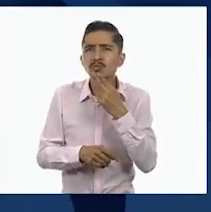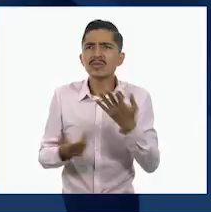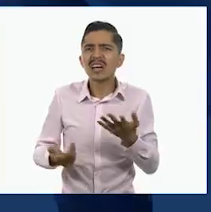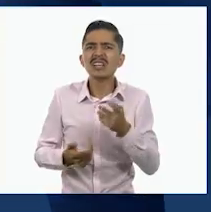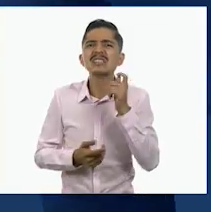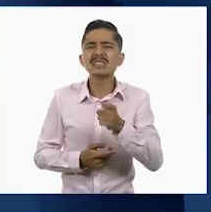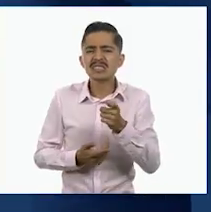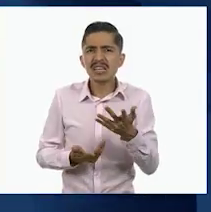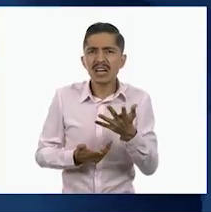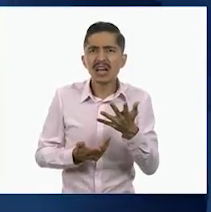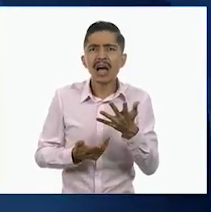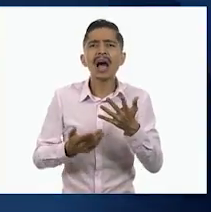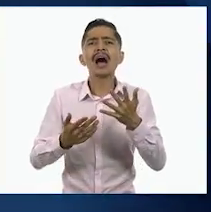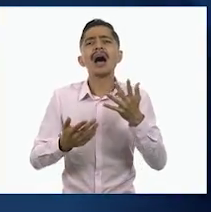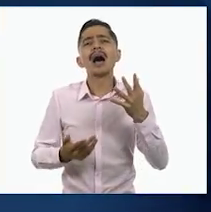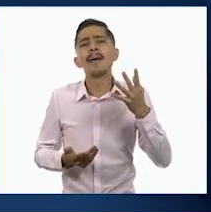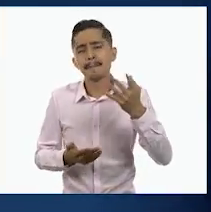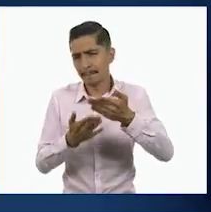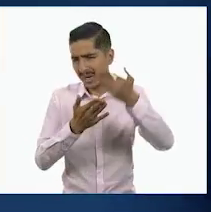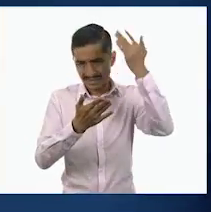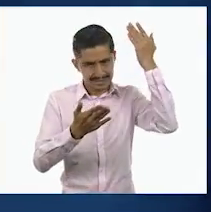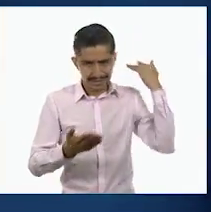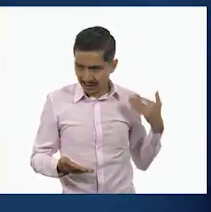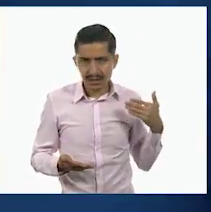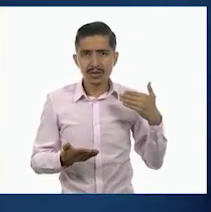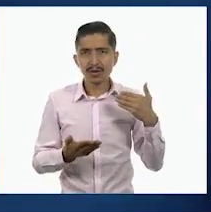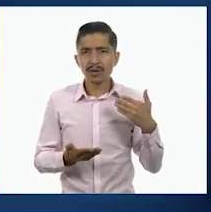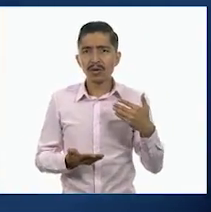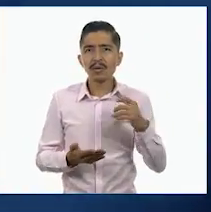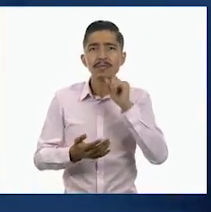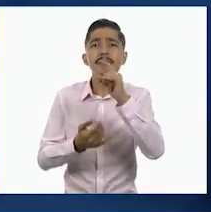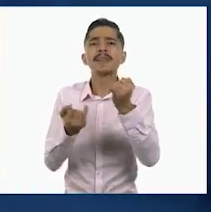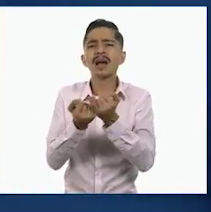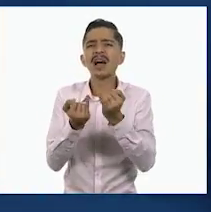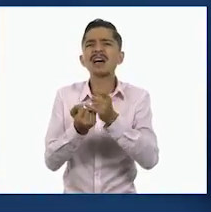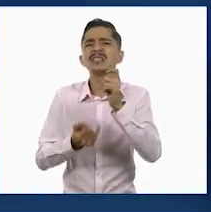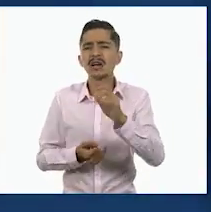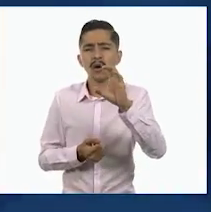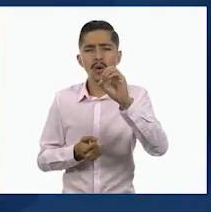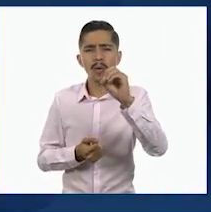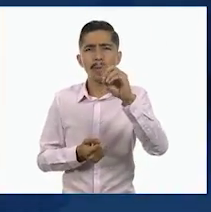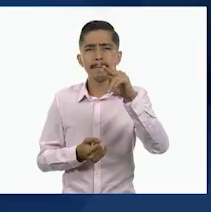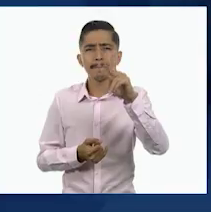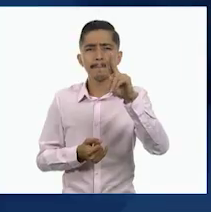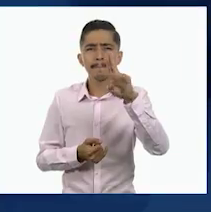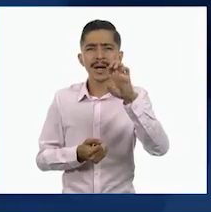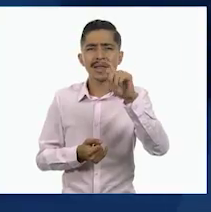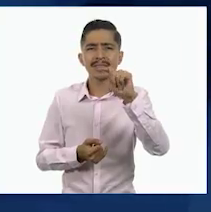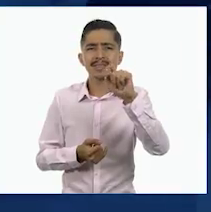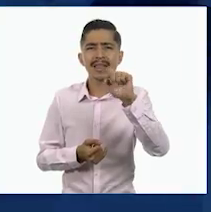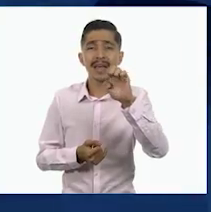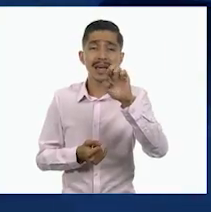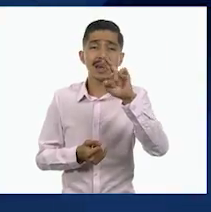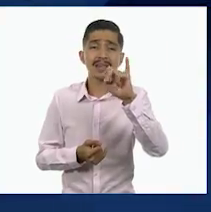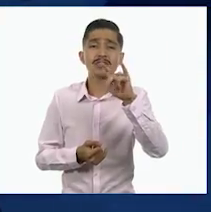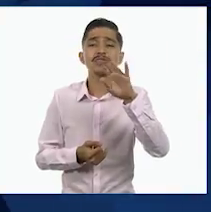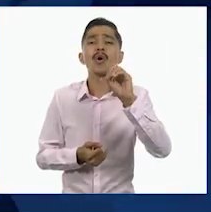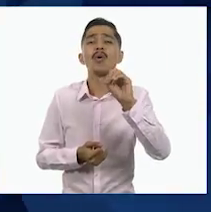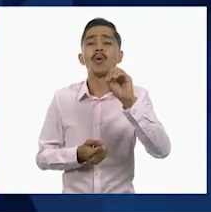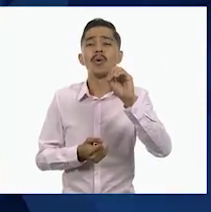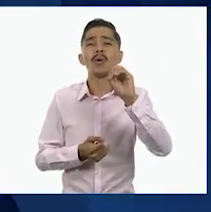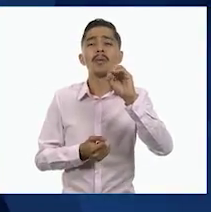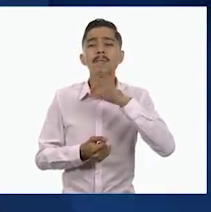pretérito que es el pasado, ajá. y el copretérito. Claro que sí. Y también si esa persona todavía